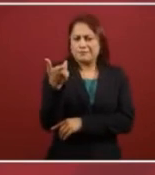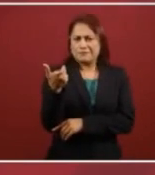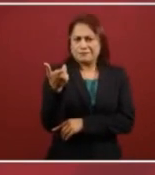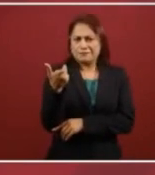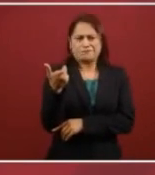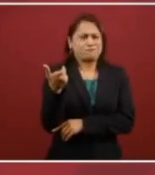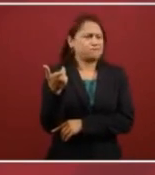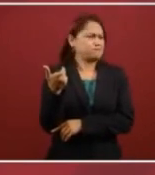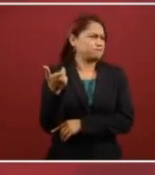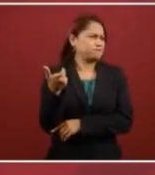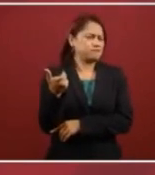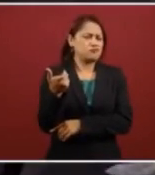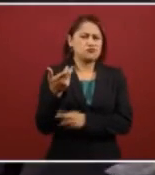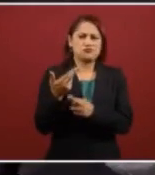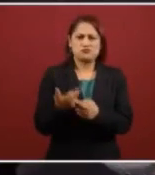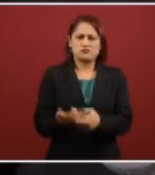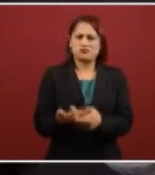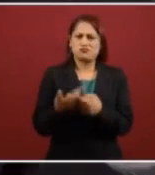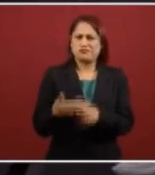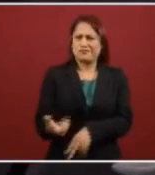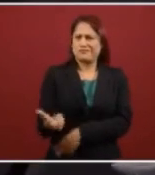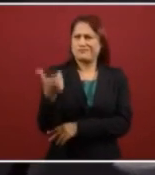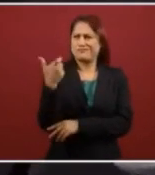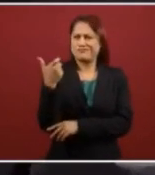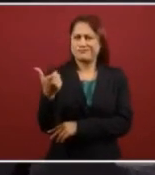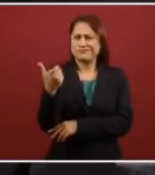the peso is strong and it can handle se it